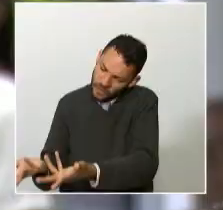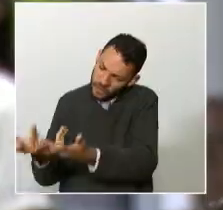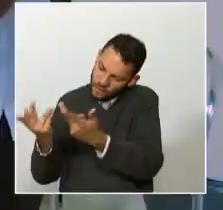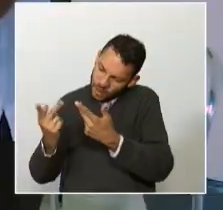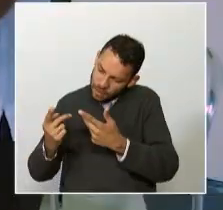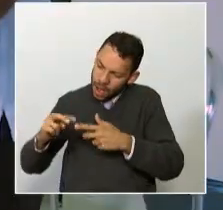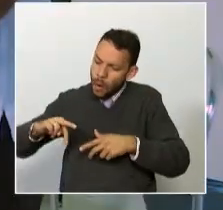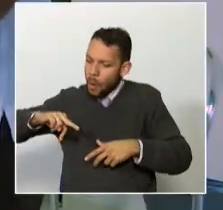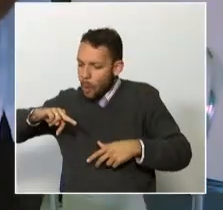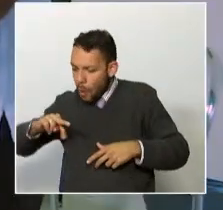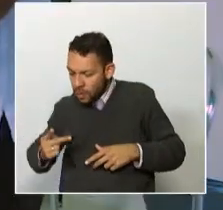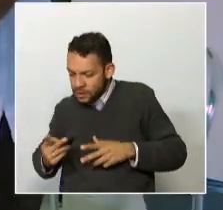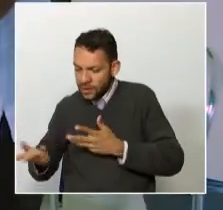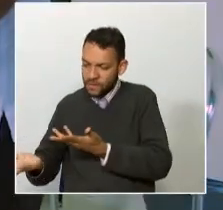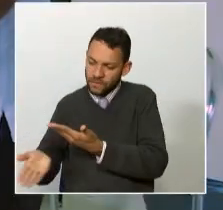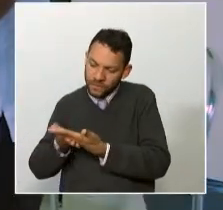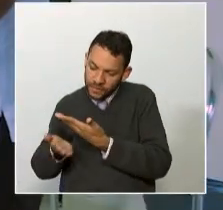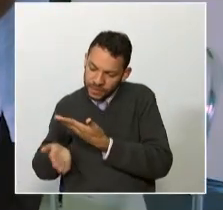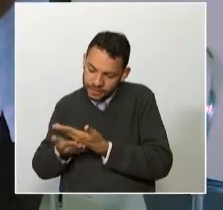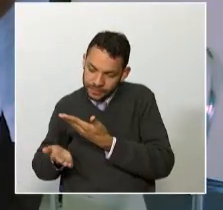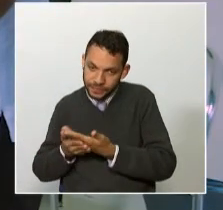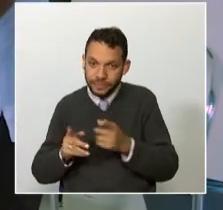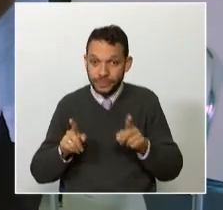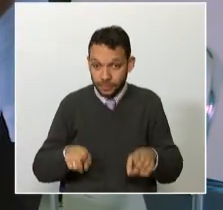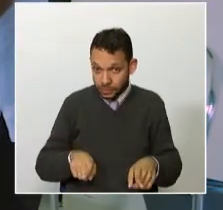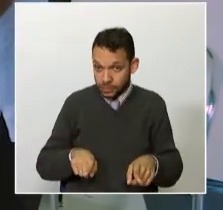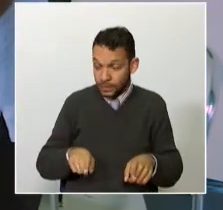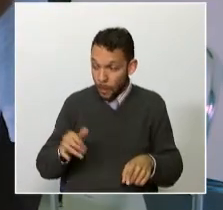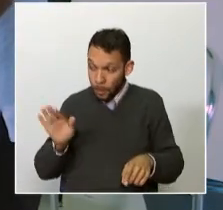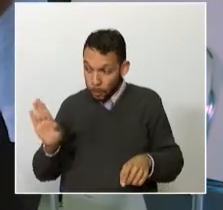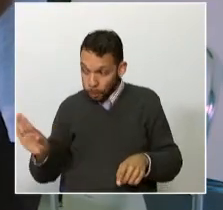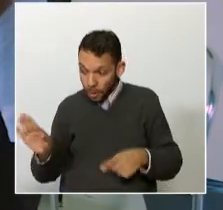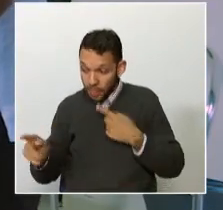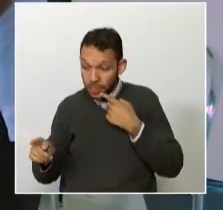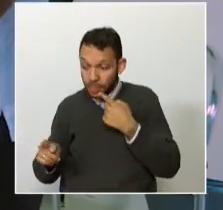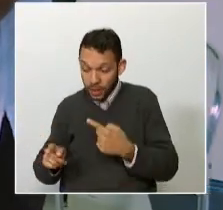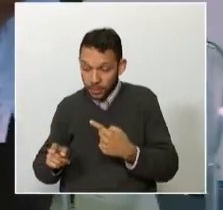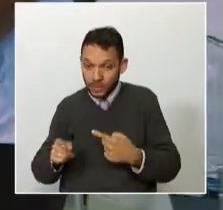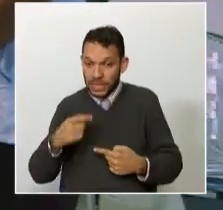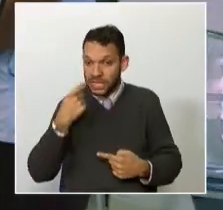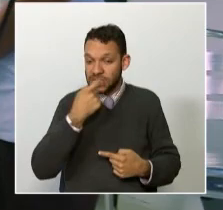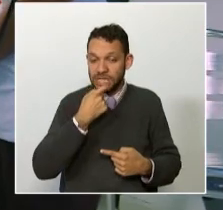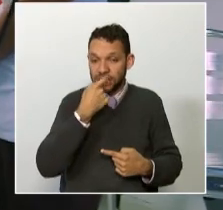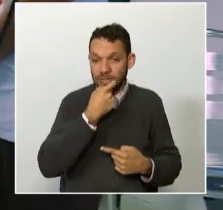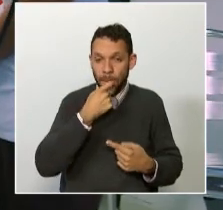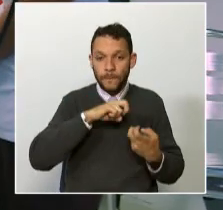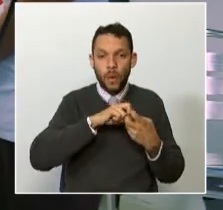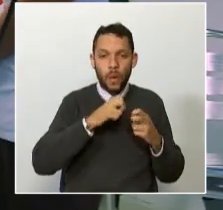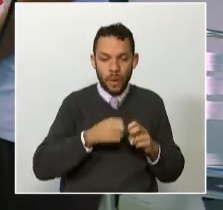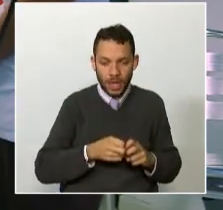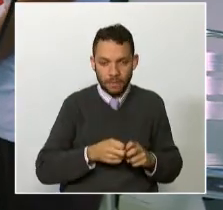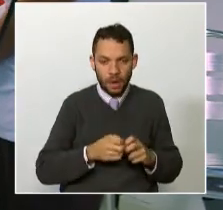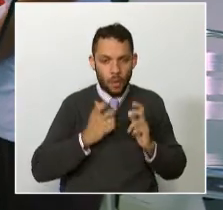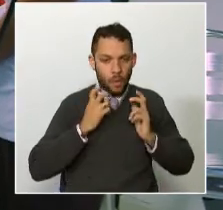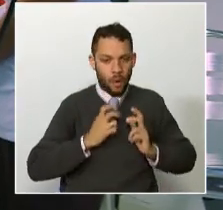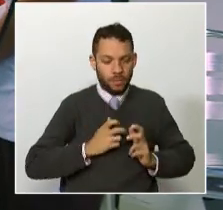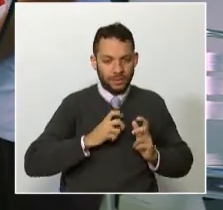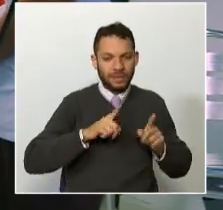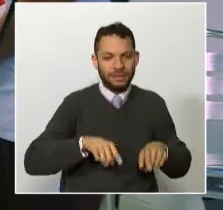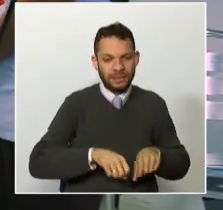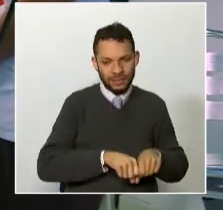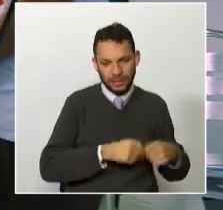historia. Usted dijo ahora algo muy importante, es que yo veo que la dentadura sí me está afectando a mí el resto de mi salud.